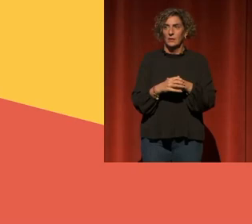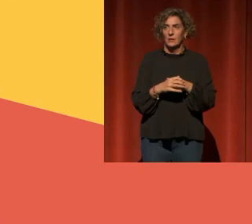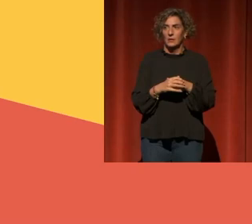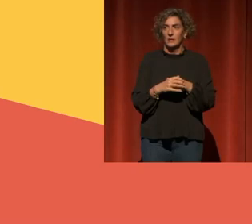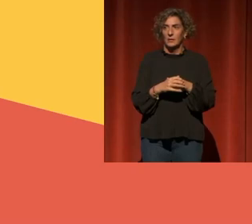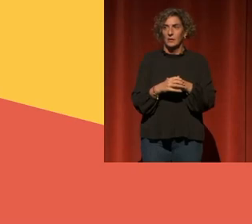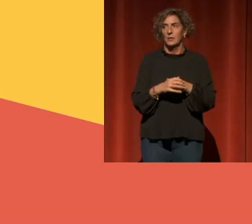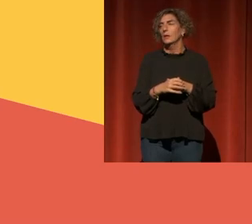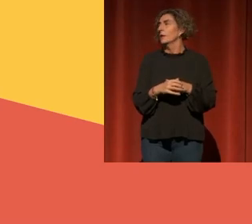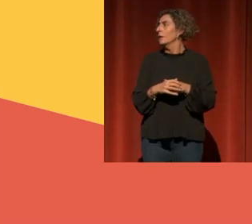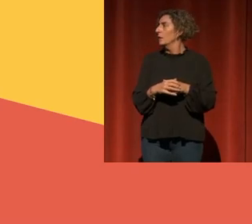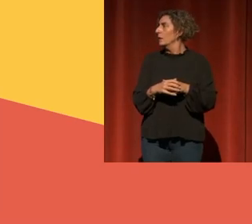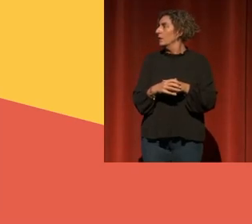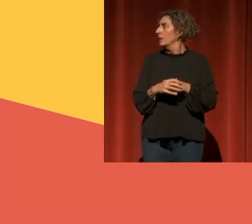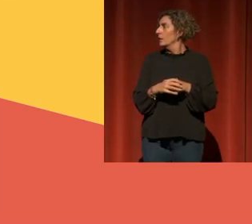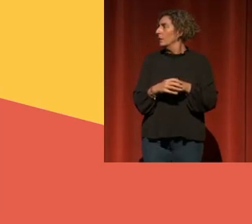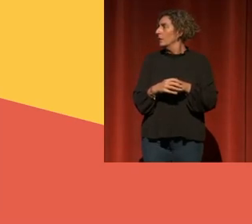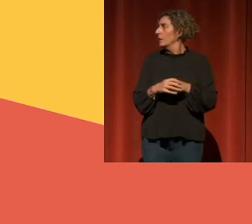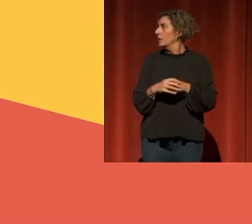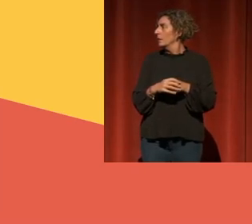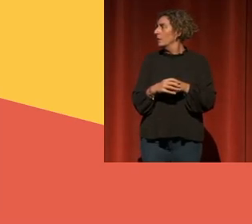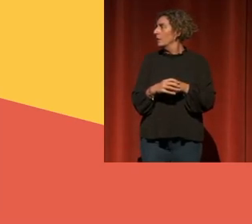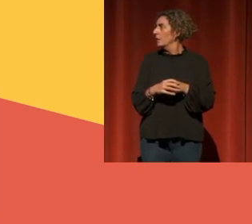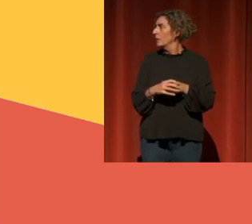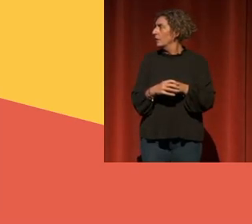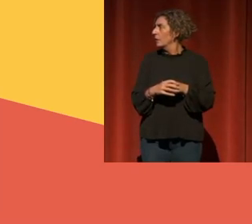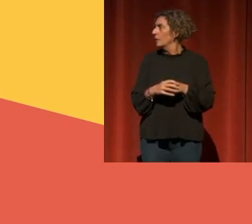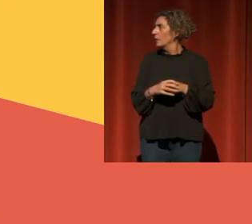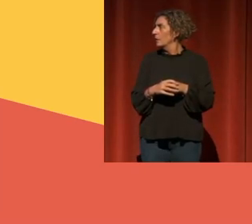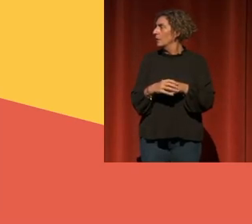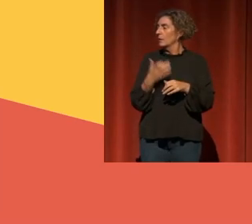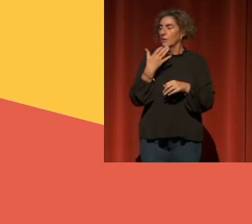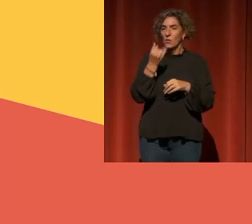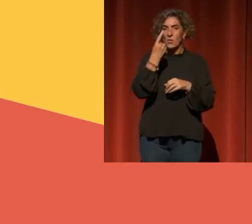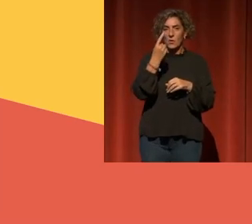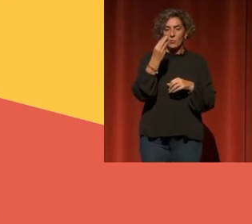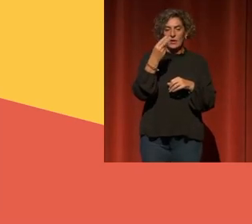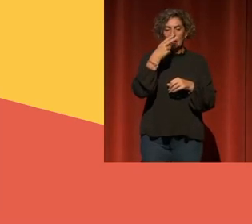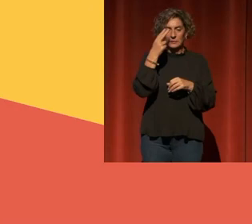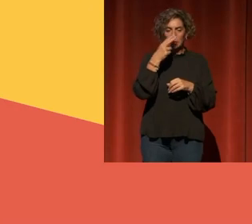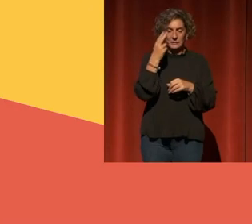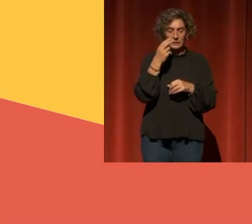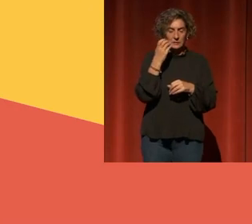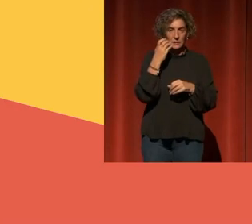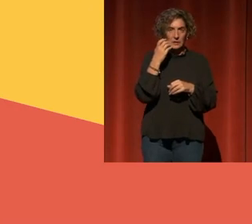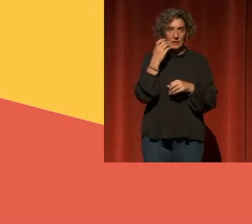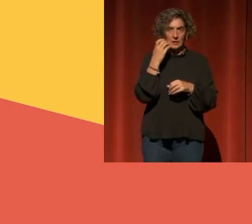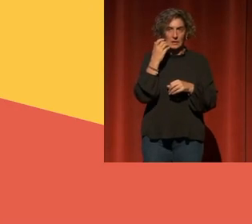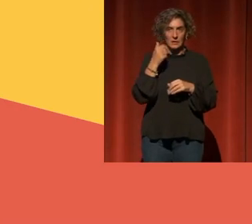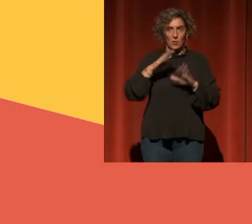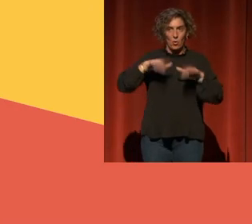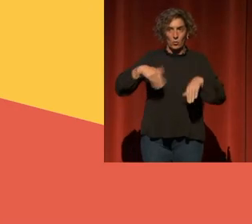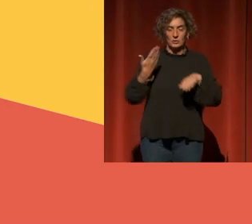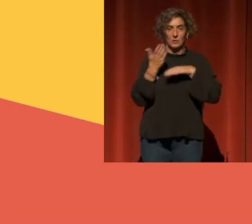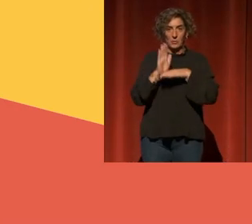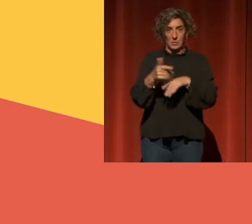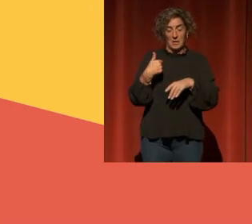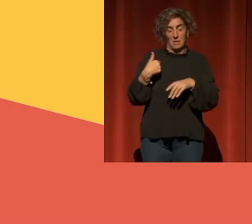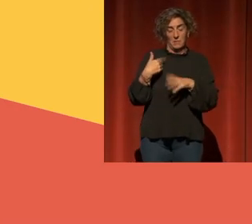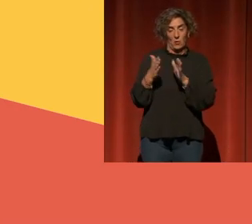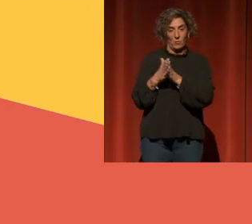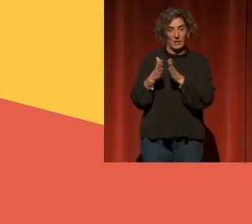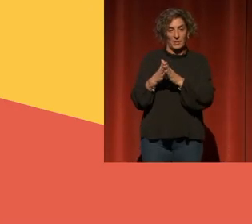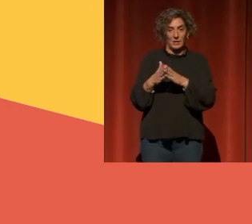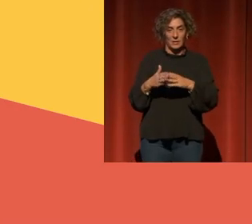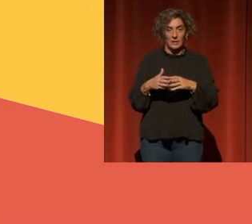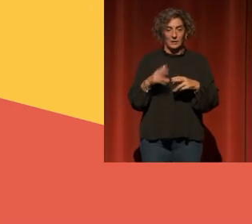Adel resourcing libraries que ya ha sido mencionado y uno muy interesante a raíz también de la última propuesta de mi colega que se llama